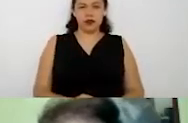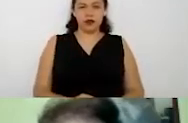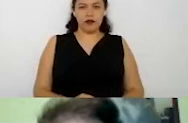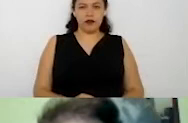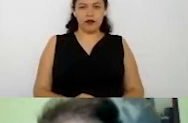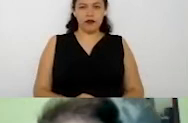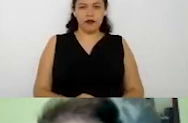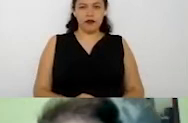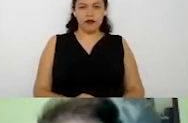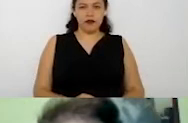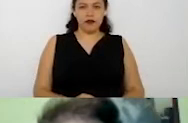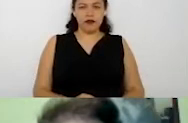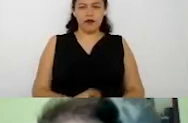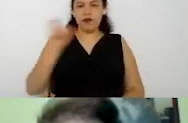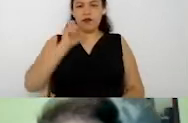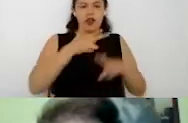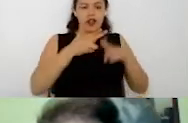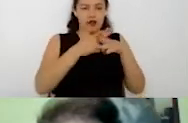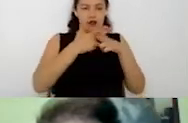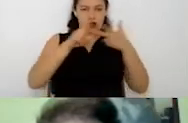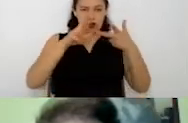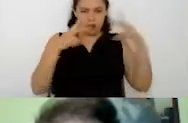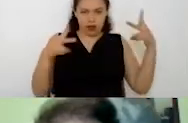¿En qué Cuando hay situación? una fractura.